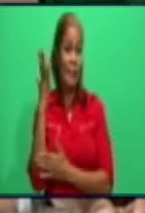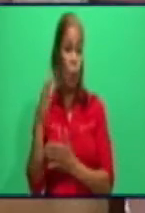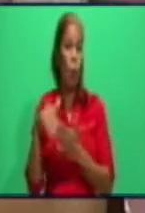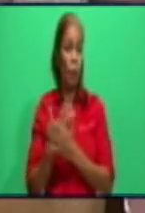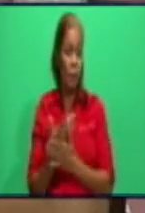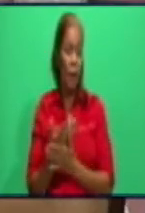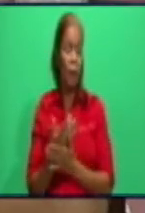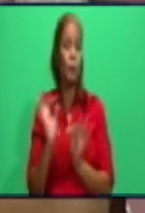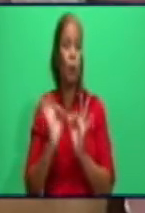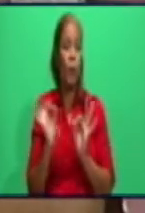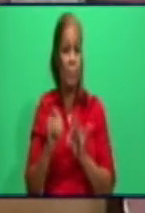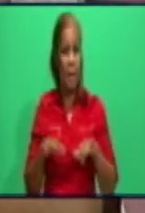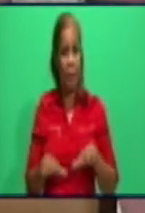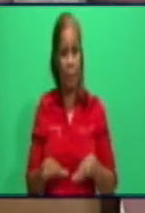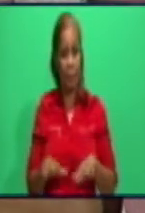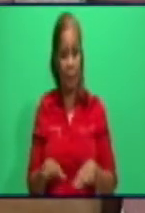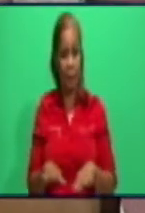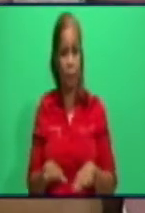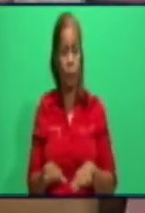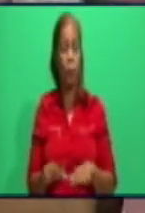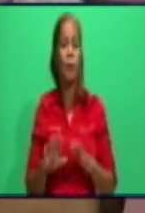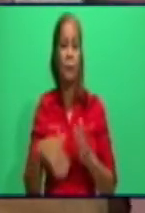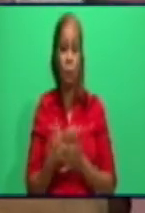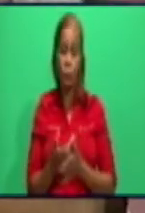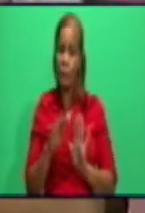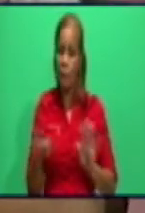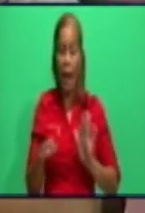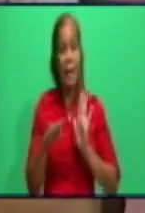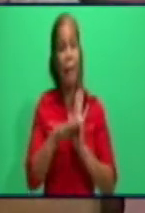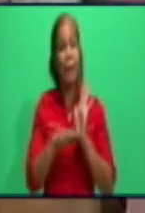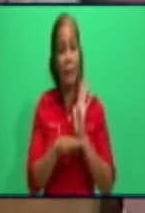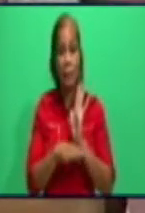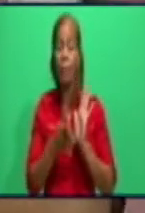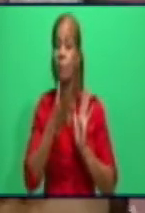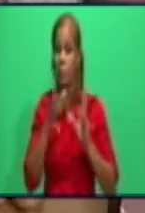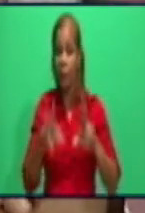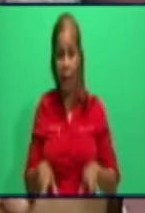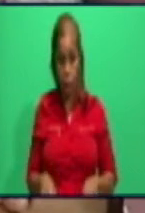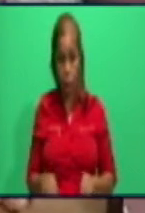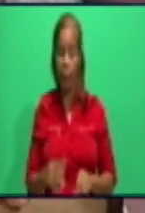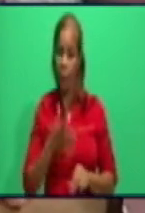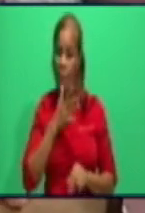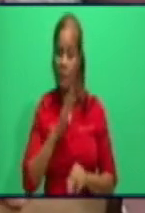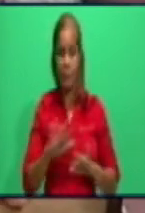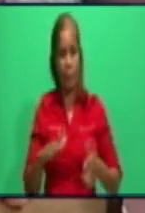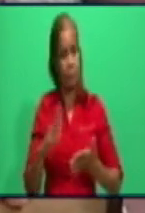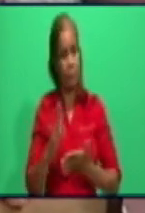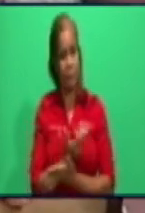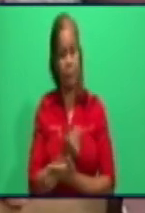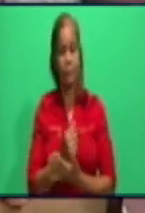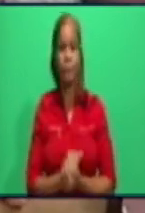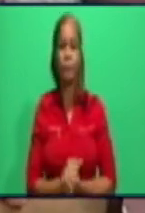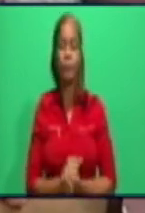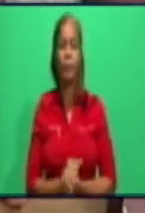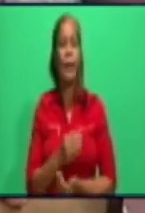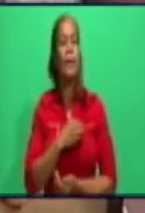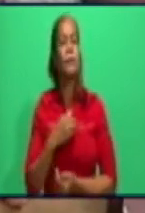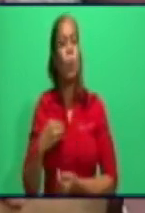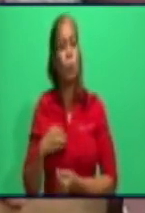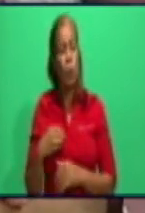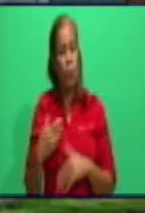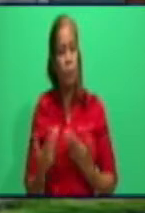y esto nos va a permitir, que esperamos que ya, con las medidas tomadas, permita hacer el cierre de este. Doctor, este programa